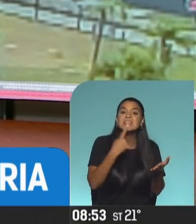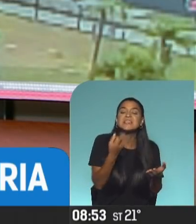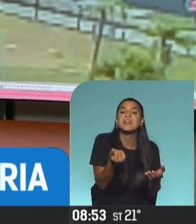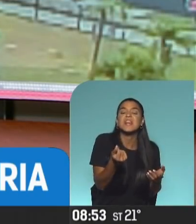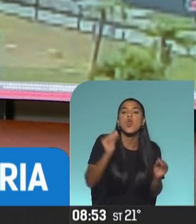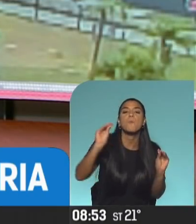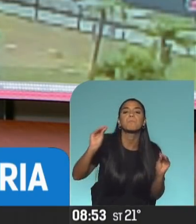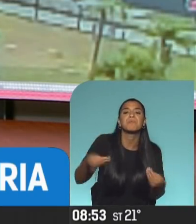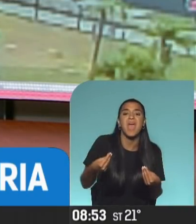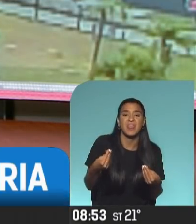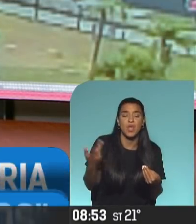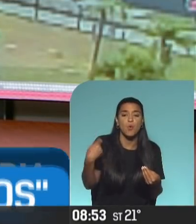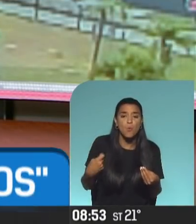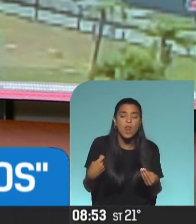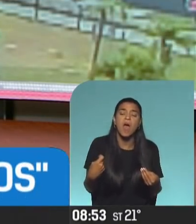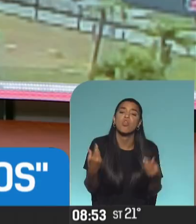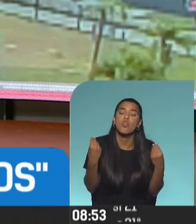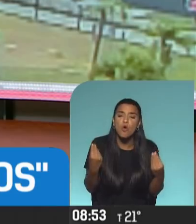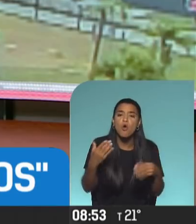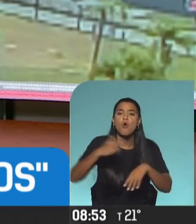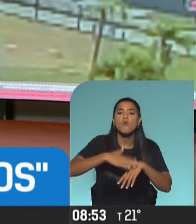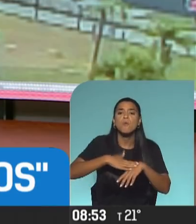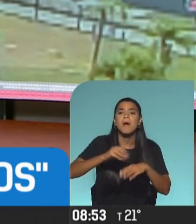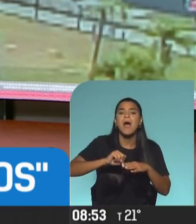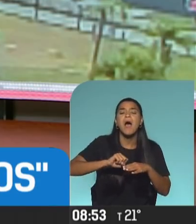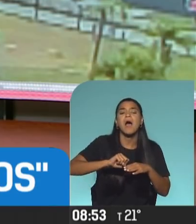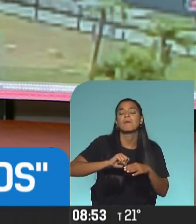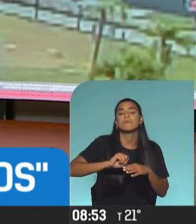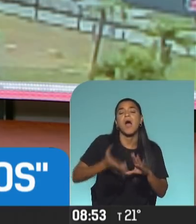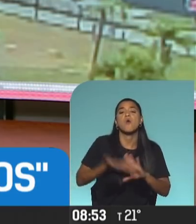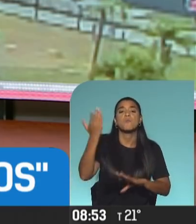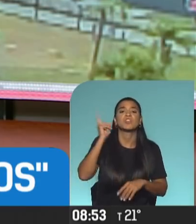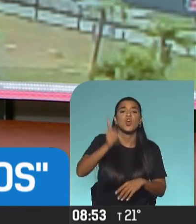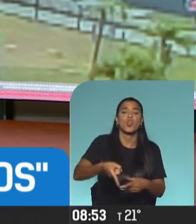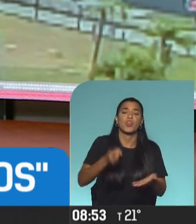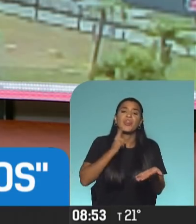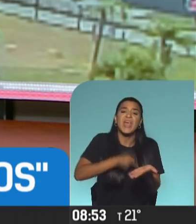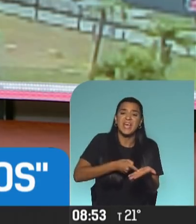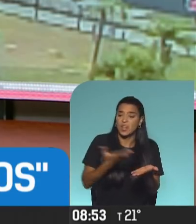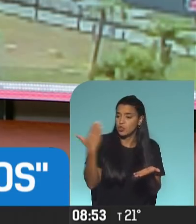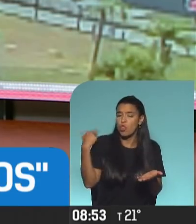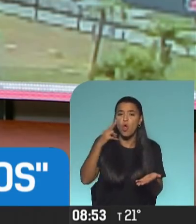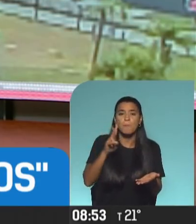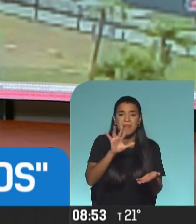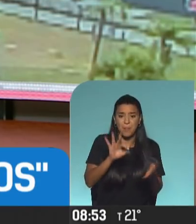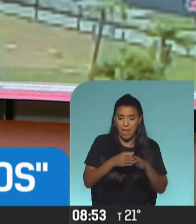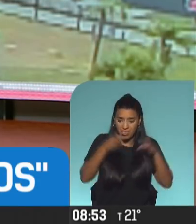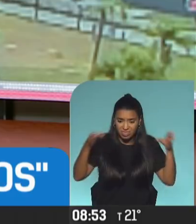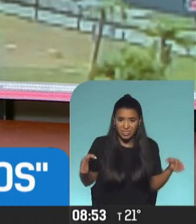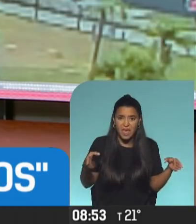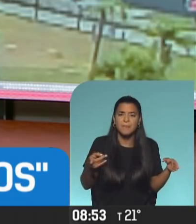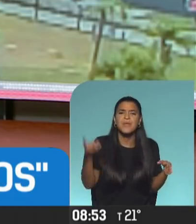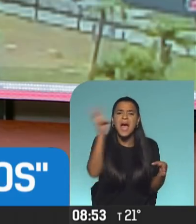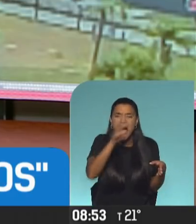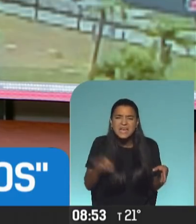perdieron los jubilados en función de la aplicación de los aumentos por decreto que se registraron en el 2020. ¿El ANSES ha hecho algún